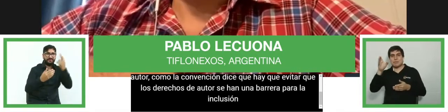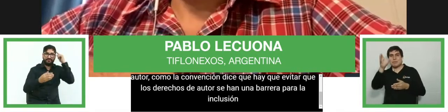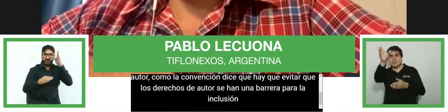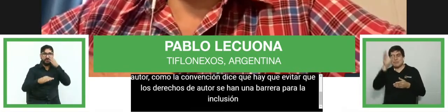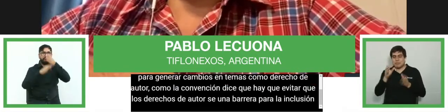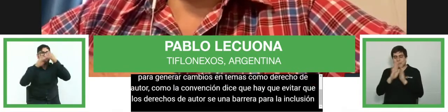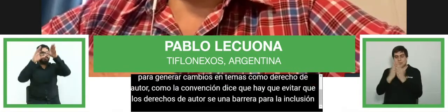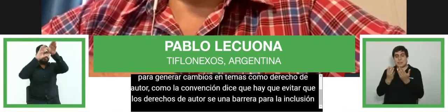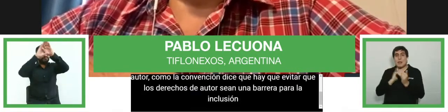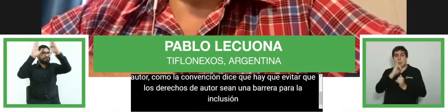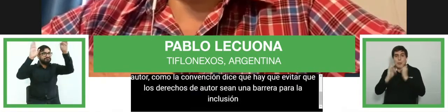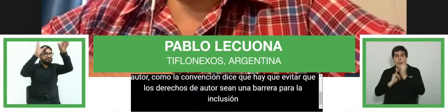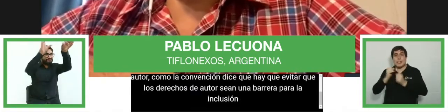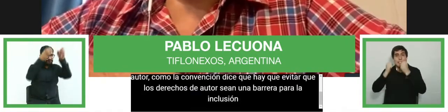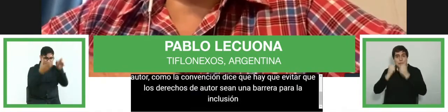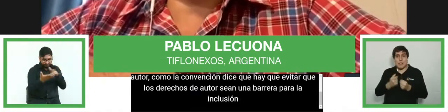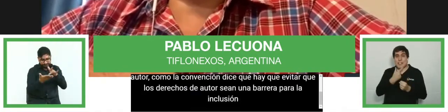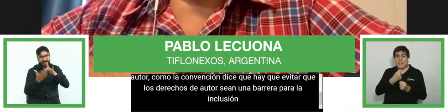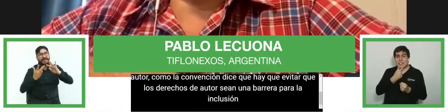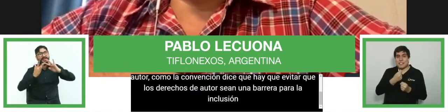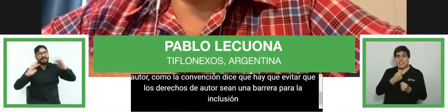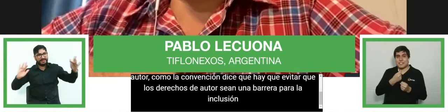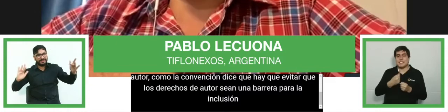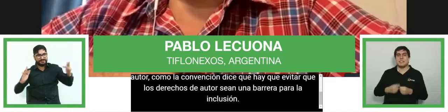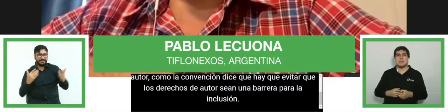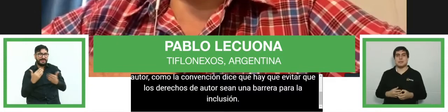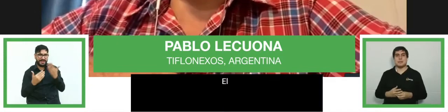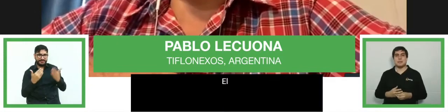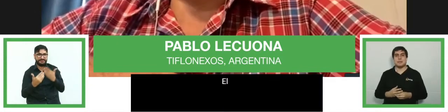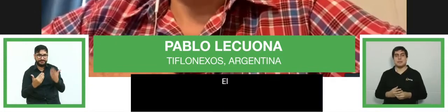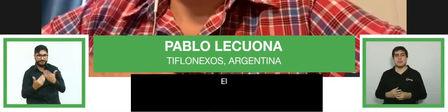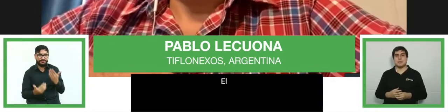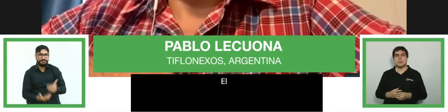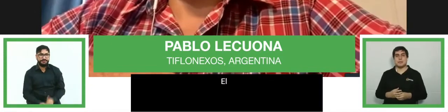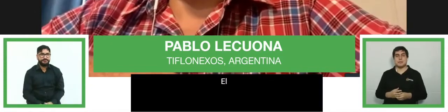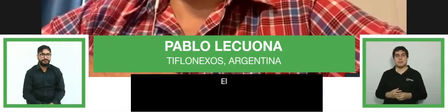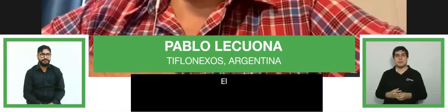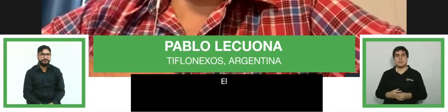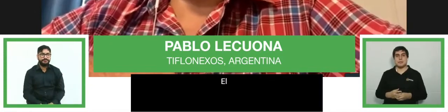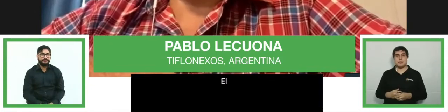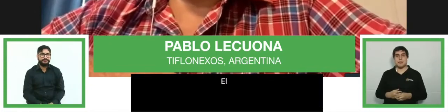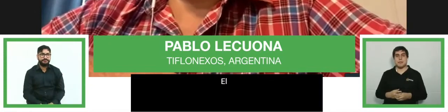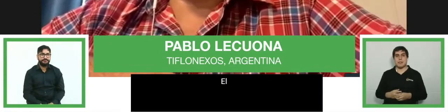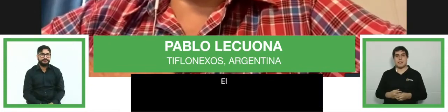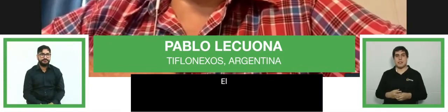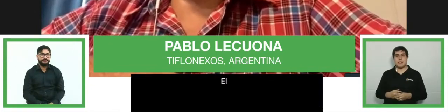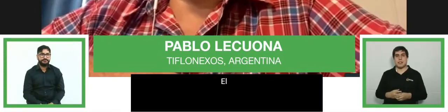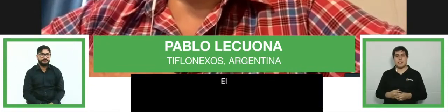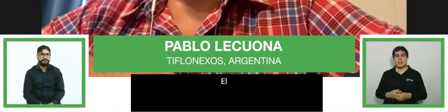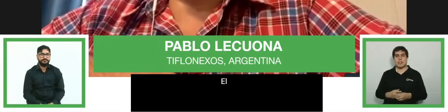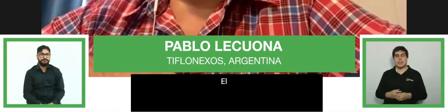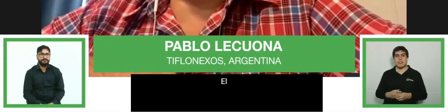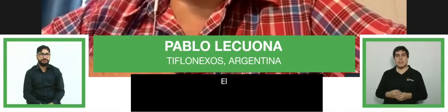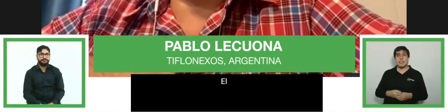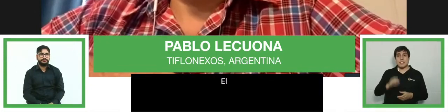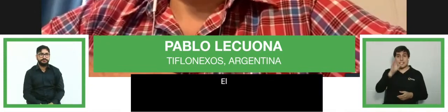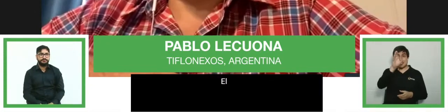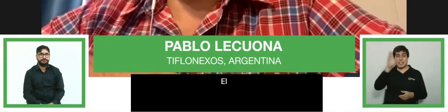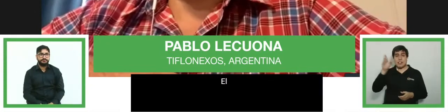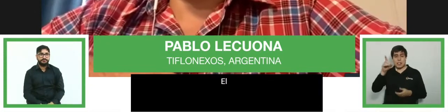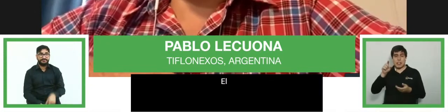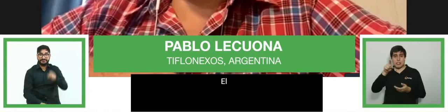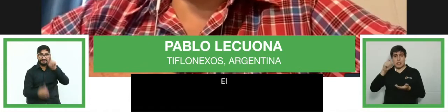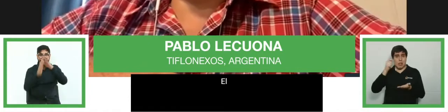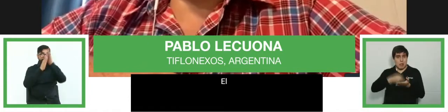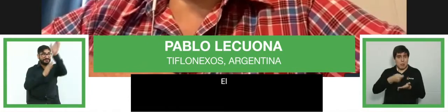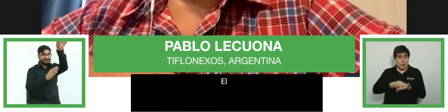accesible y el acceso global y la construcción de redes de esos materiales. Hoy Tiflo Libros es una biblioteca que ofrece acceso gratuito